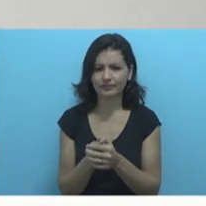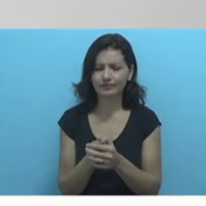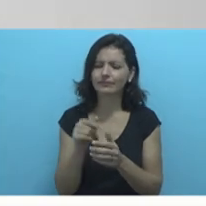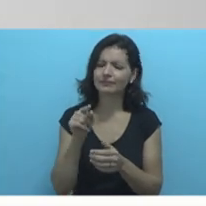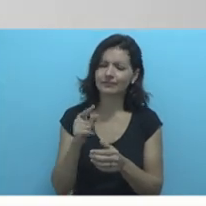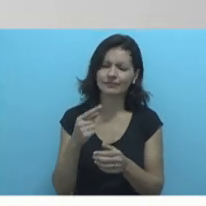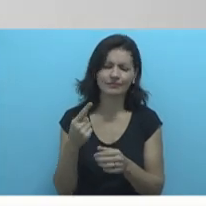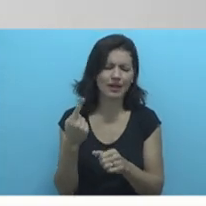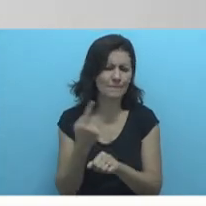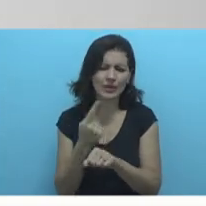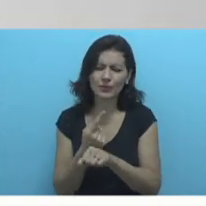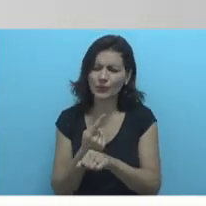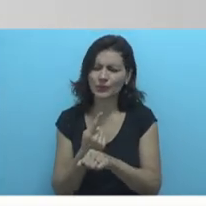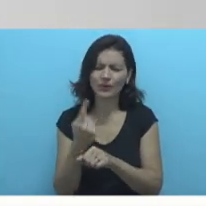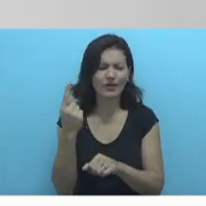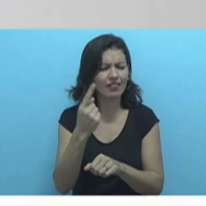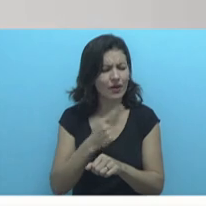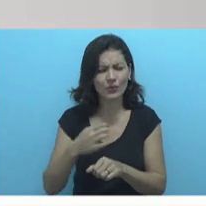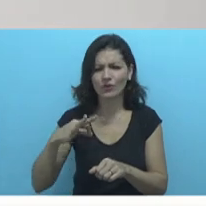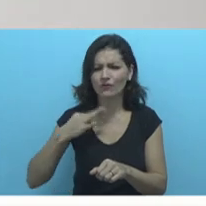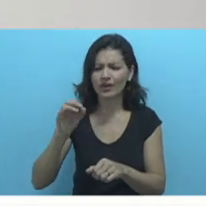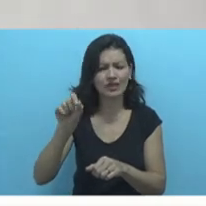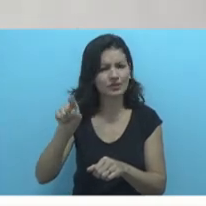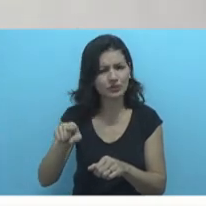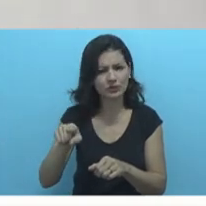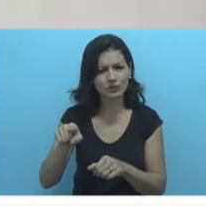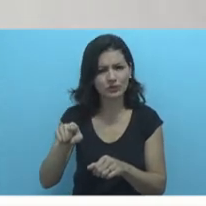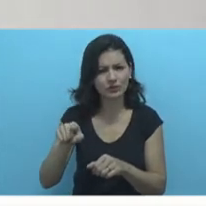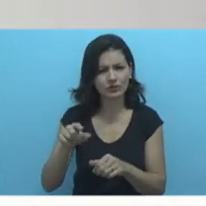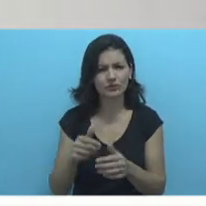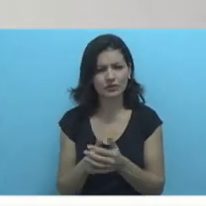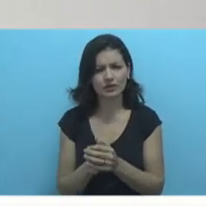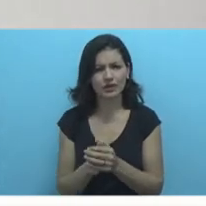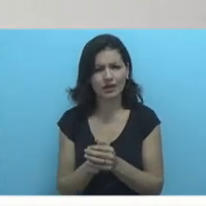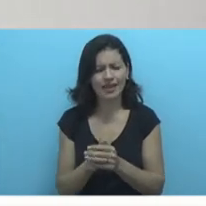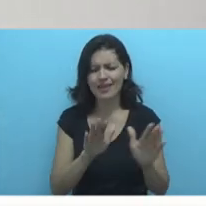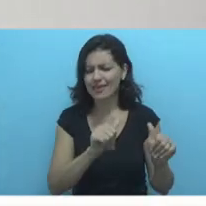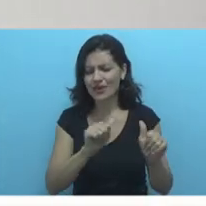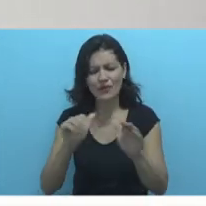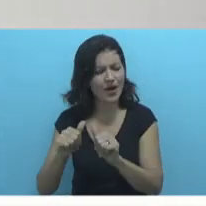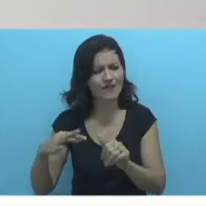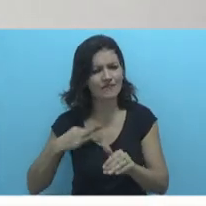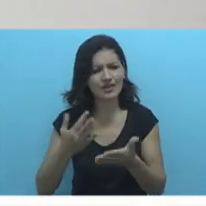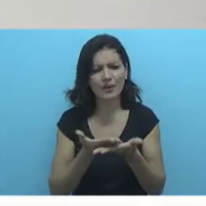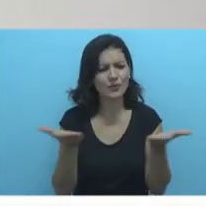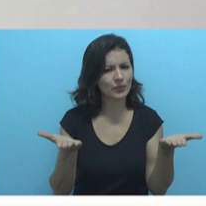cada minuto de su vida privada fue un honor a su vida pública, porque